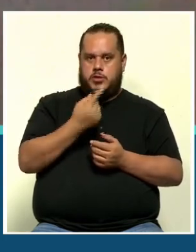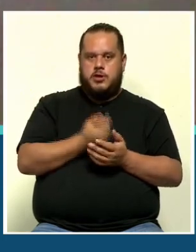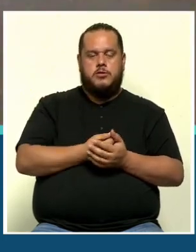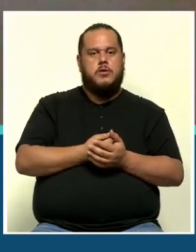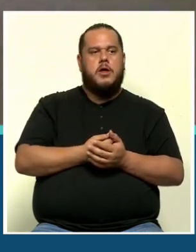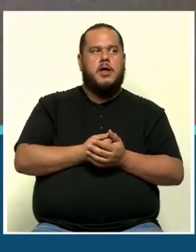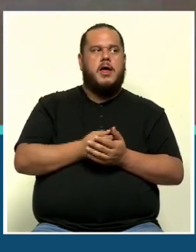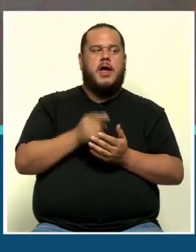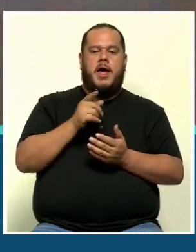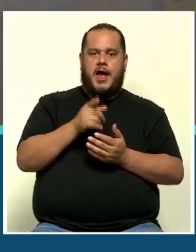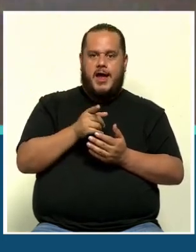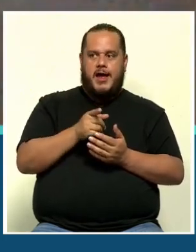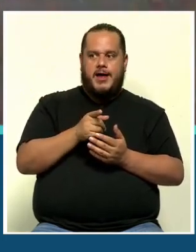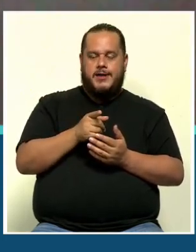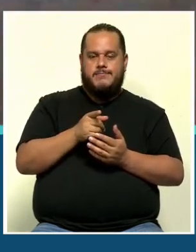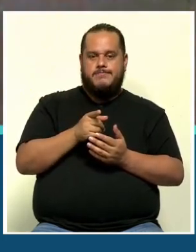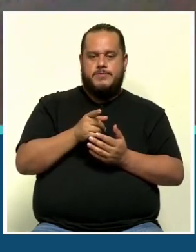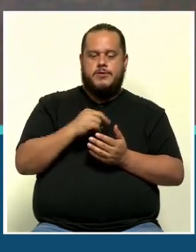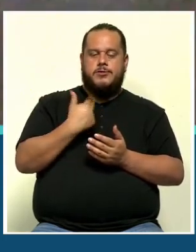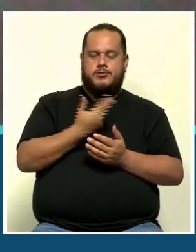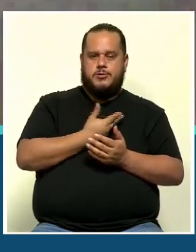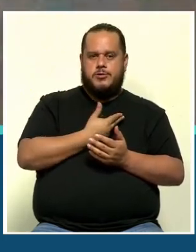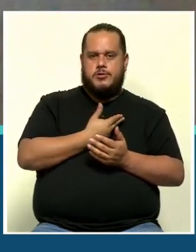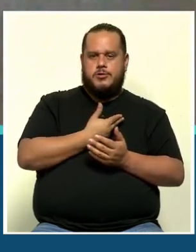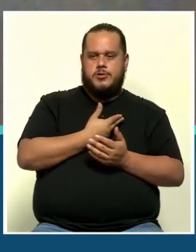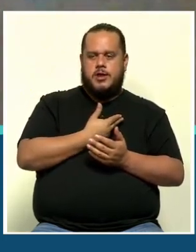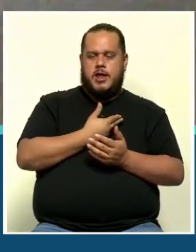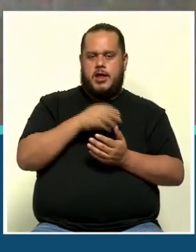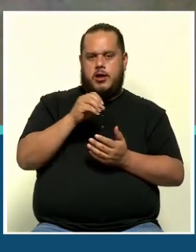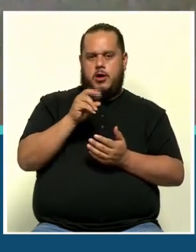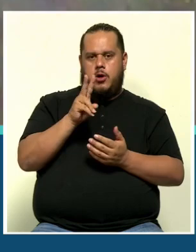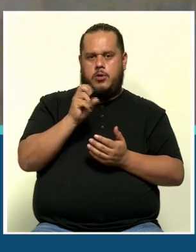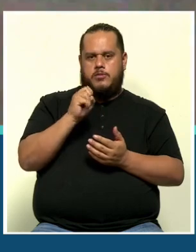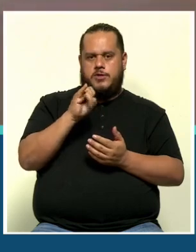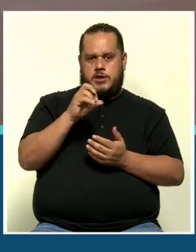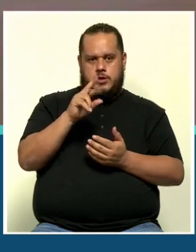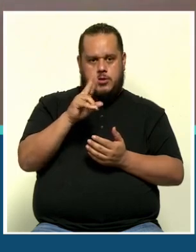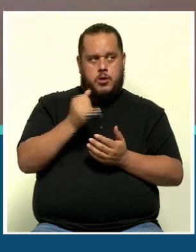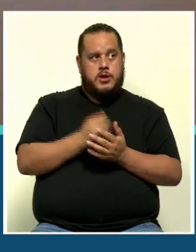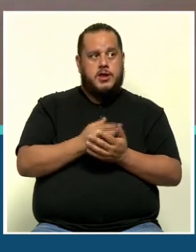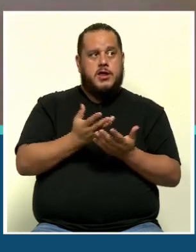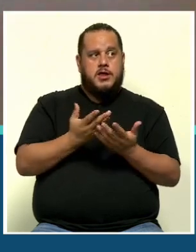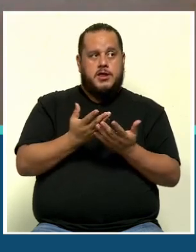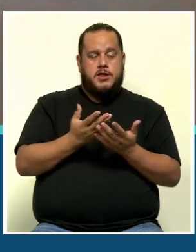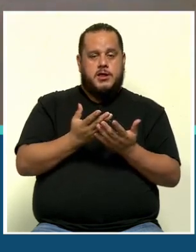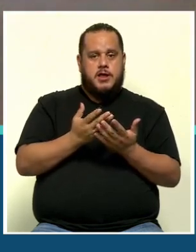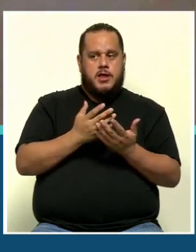tipo de actividad freática, nosotros, los OPSICORI, los científicos en general en el mundo,